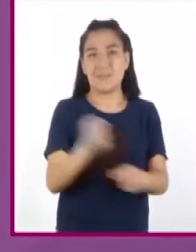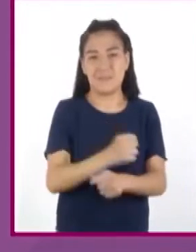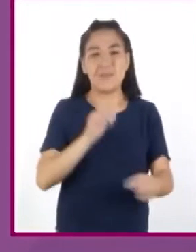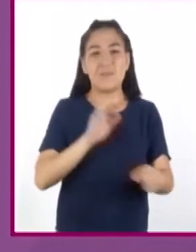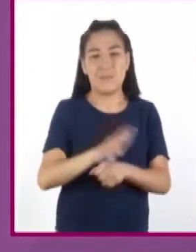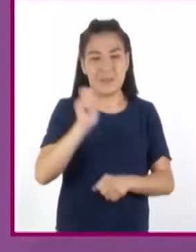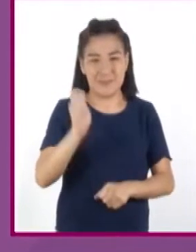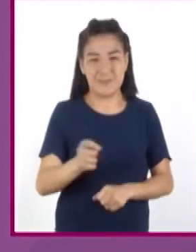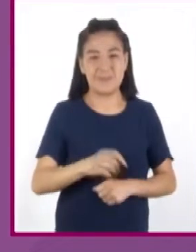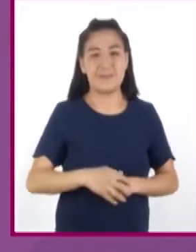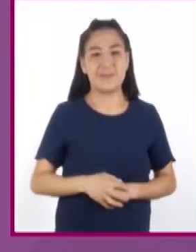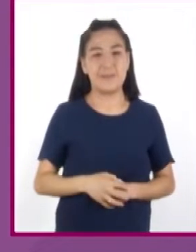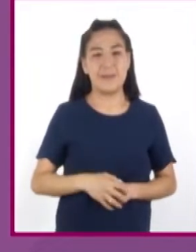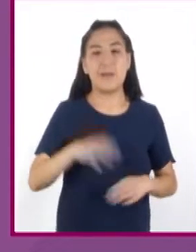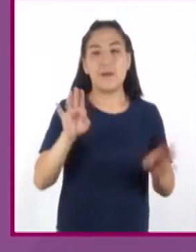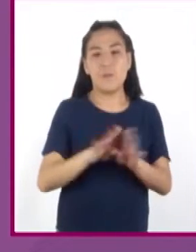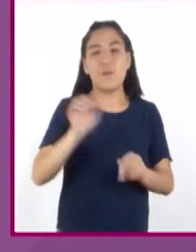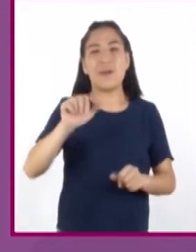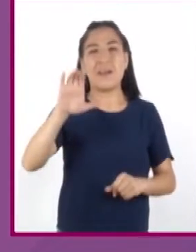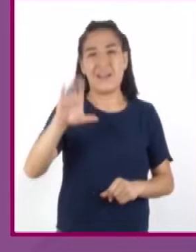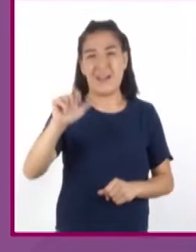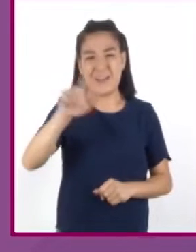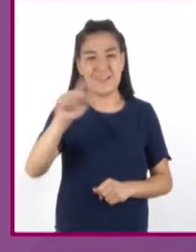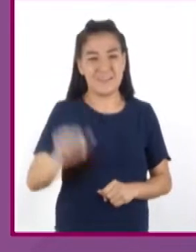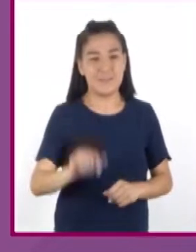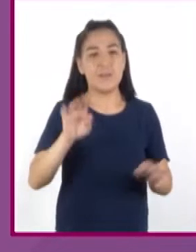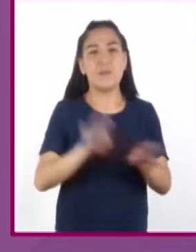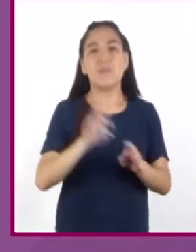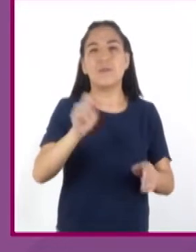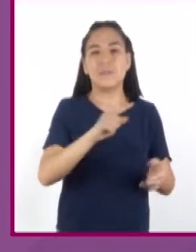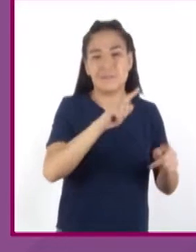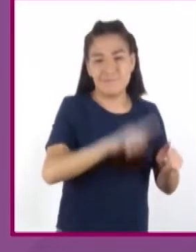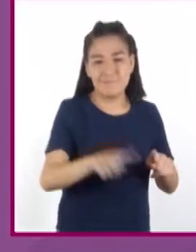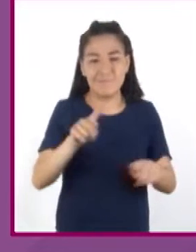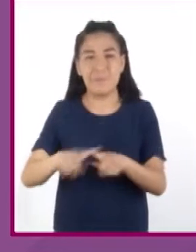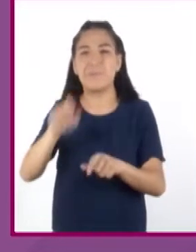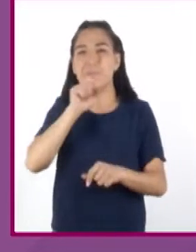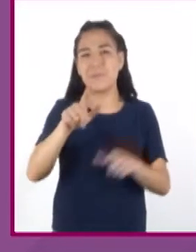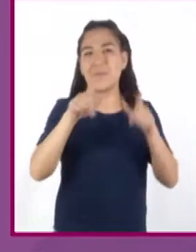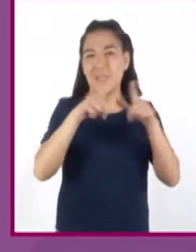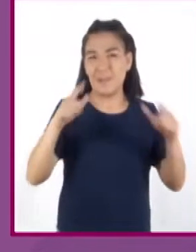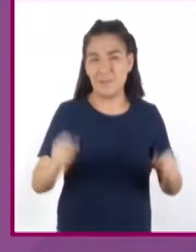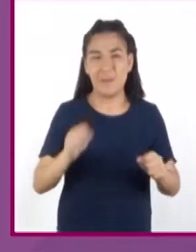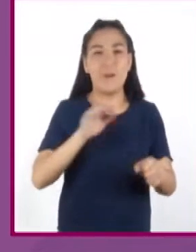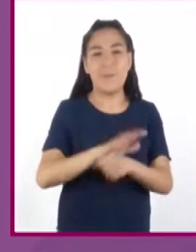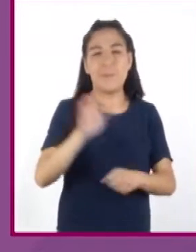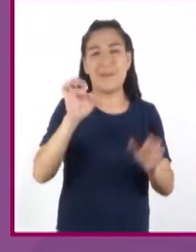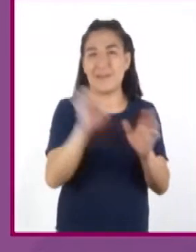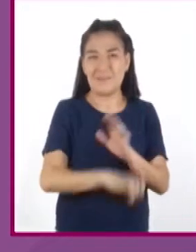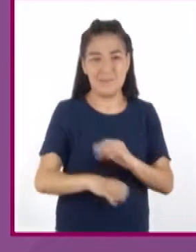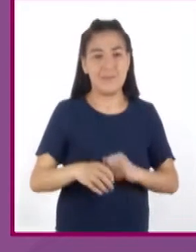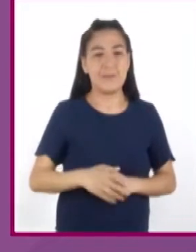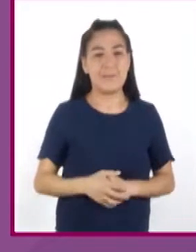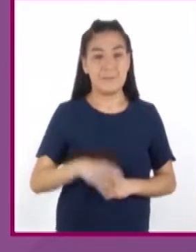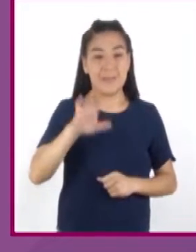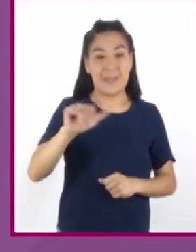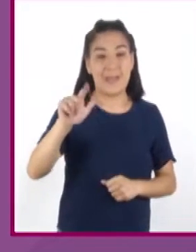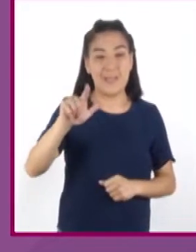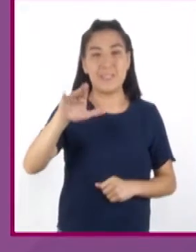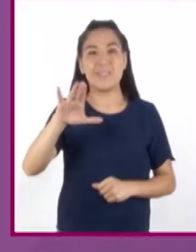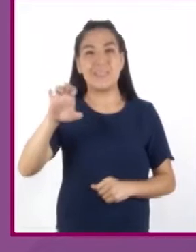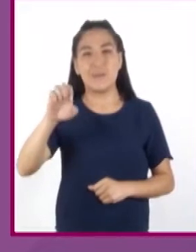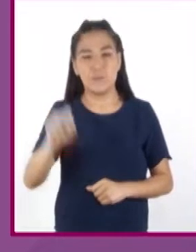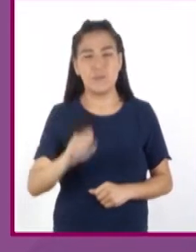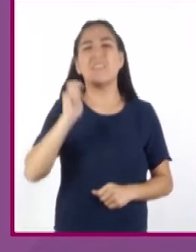barbero. Lo anterior se combina con los procesos de evolución de la misma lengua. Un caso es la palabra calcia, derivado de calcios, que